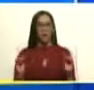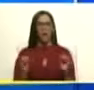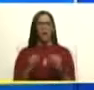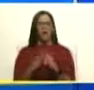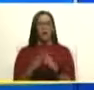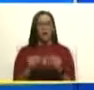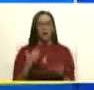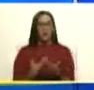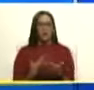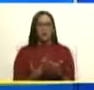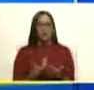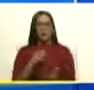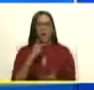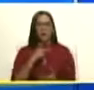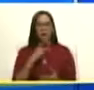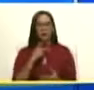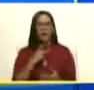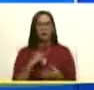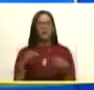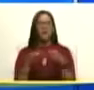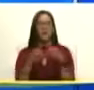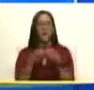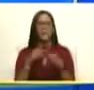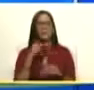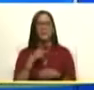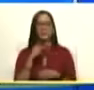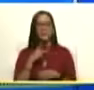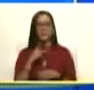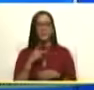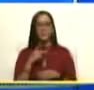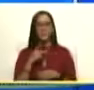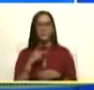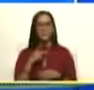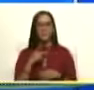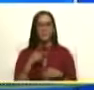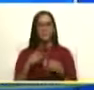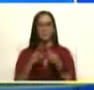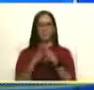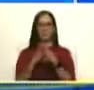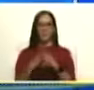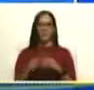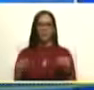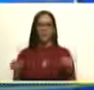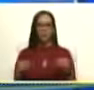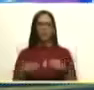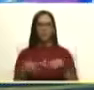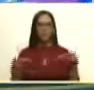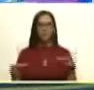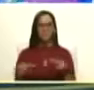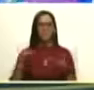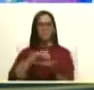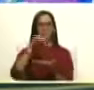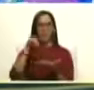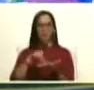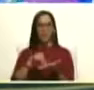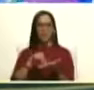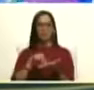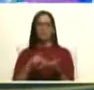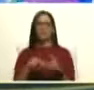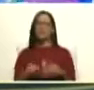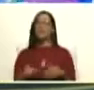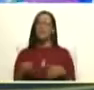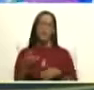los partidos políticos, grupos políticos de todo el espectro nacional, de la